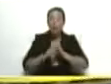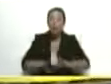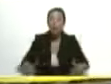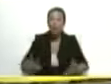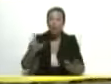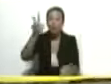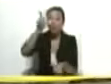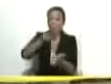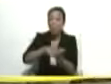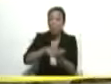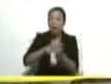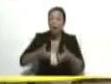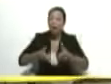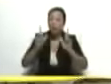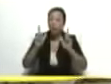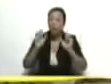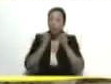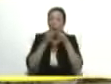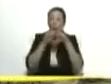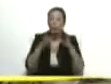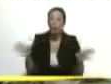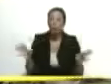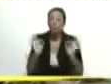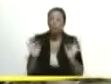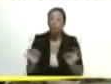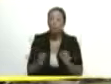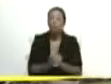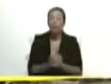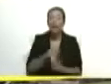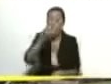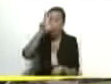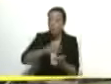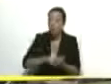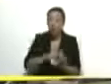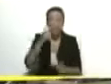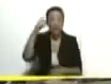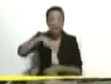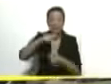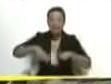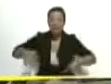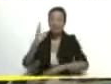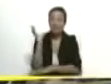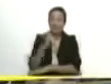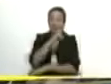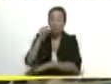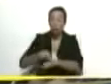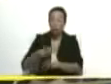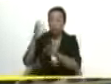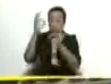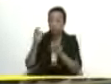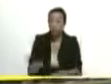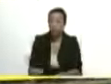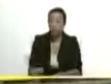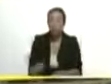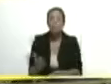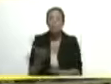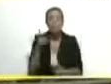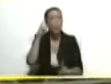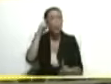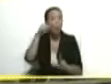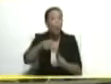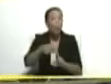han edificado y aprobado en esta Asamblea Nacional, sino